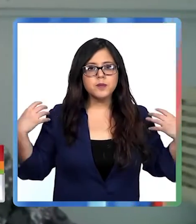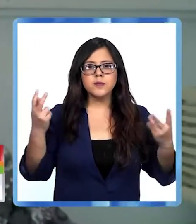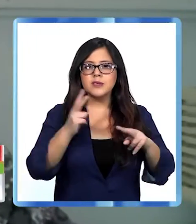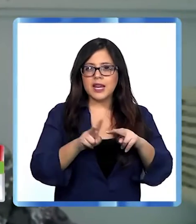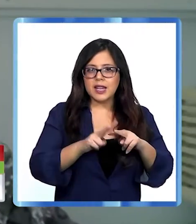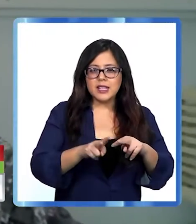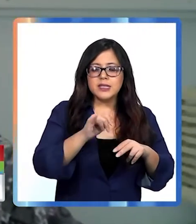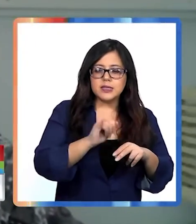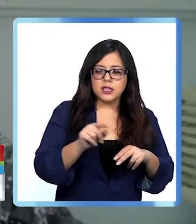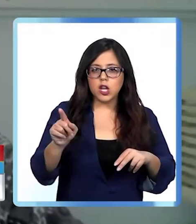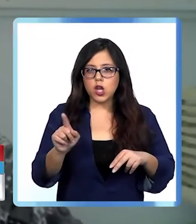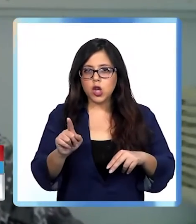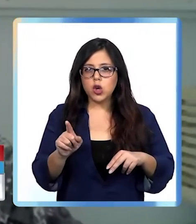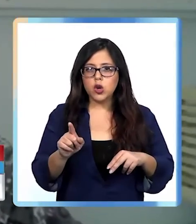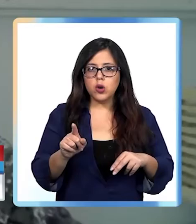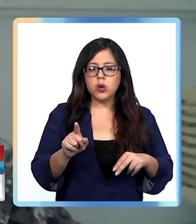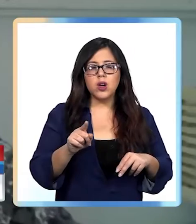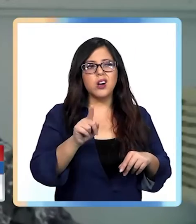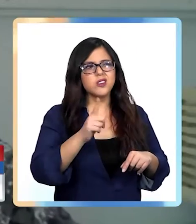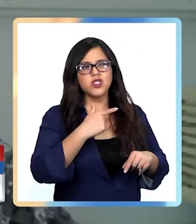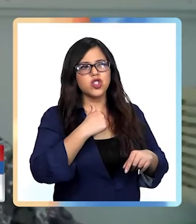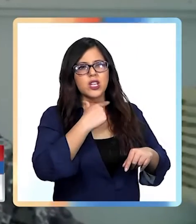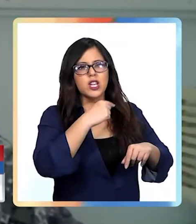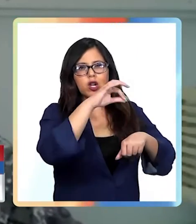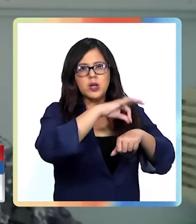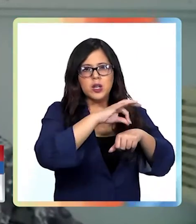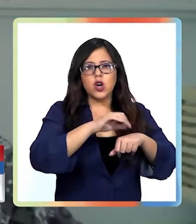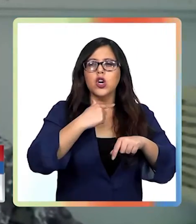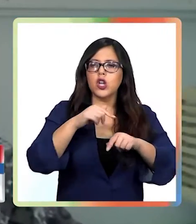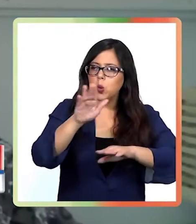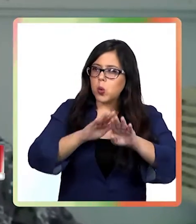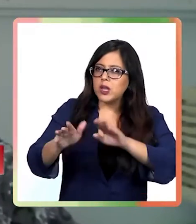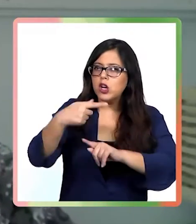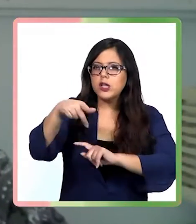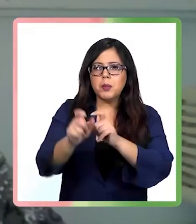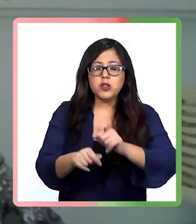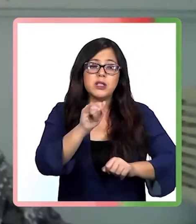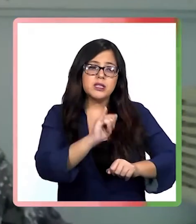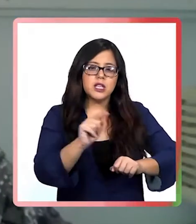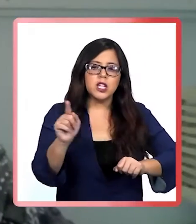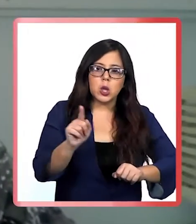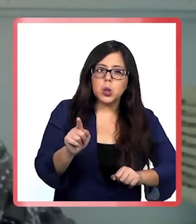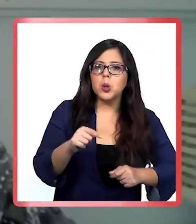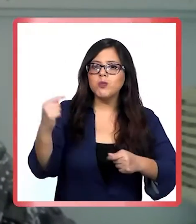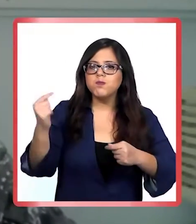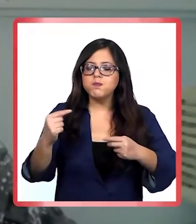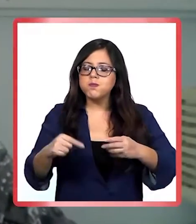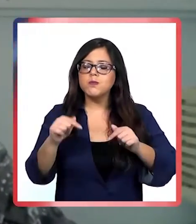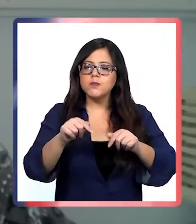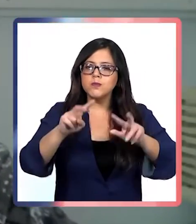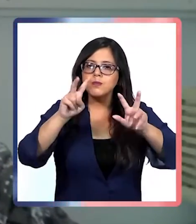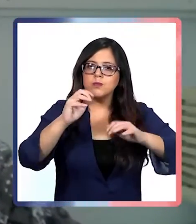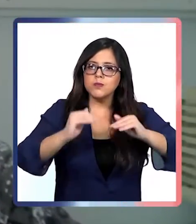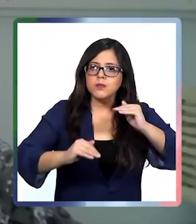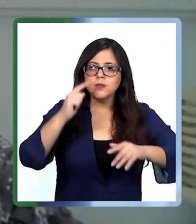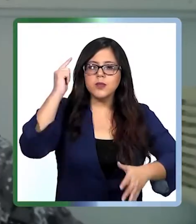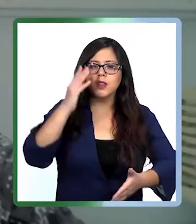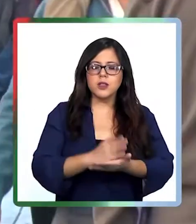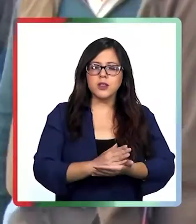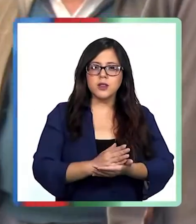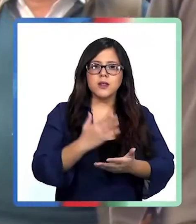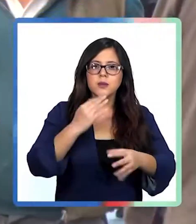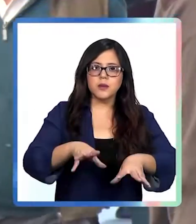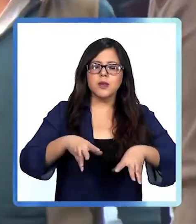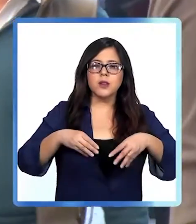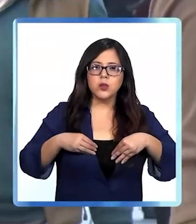de qué hacer y no hacer. Quiero enfermarme, no quiero enfermarme, quiero proteger a los demás, no quiero proteger a los demás, y ahí en base a eso decidir